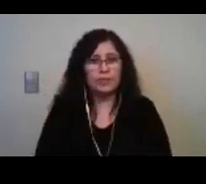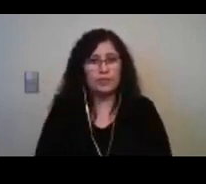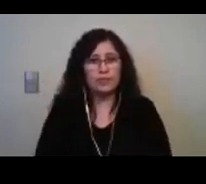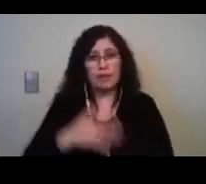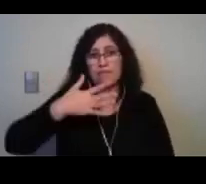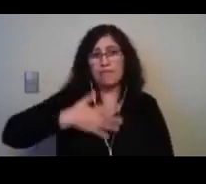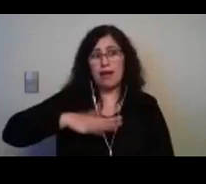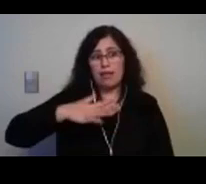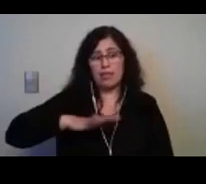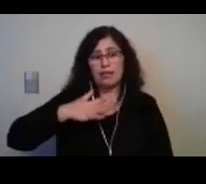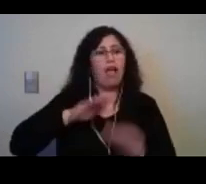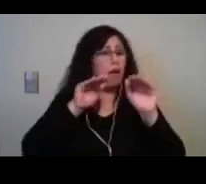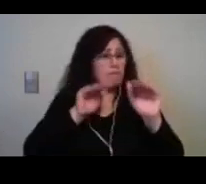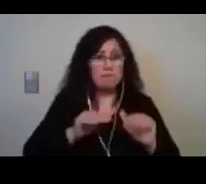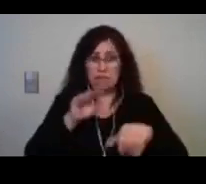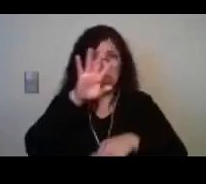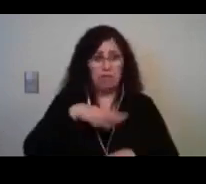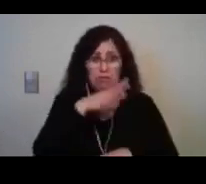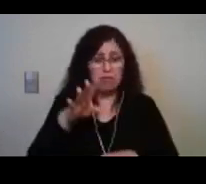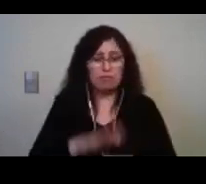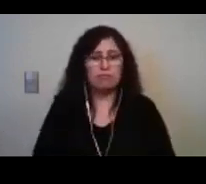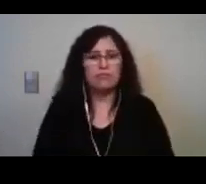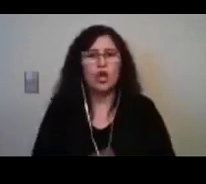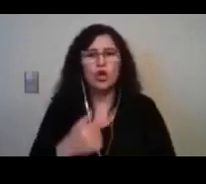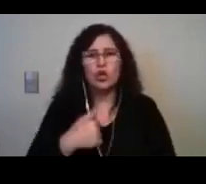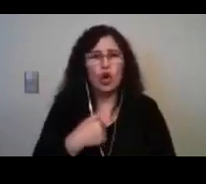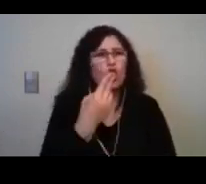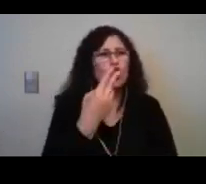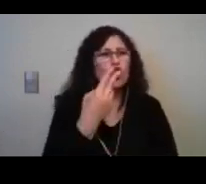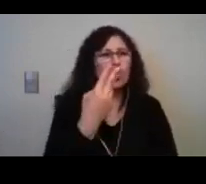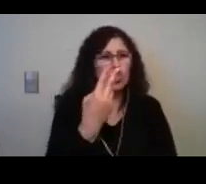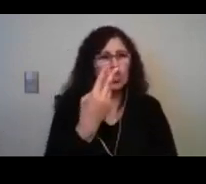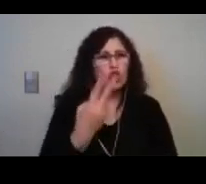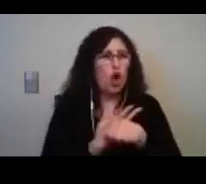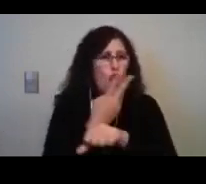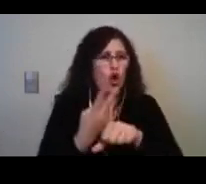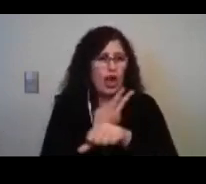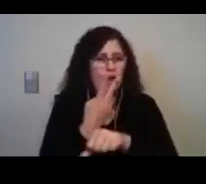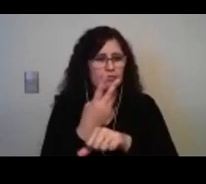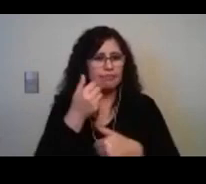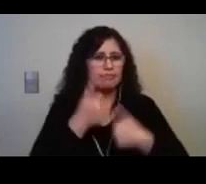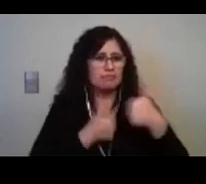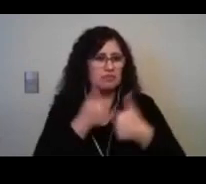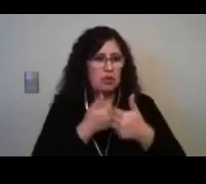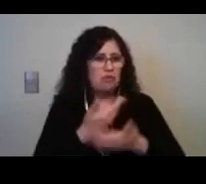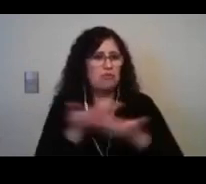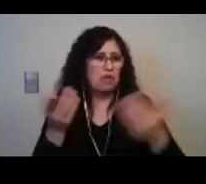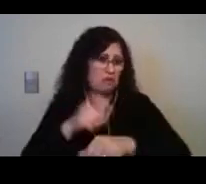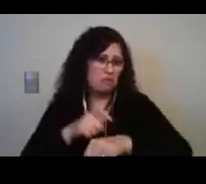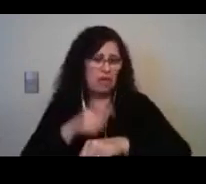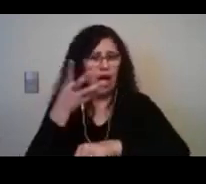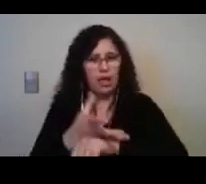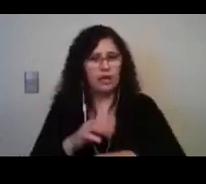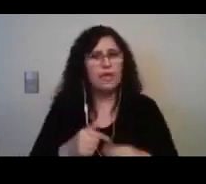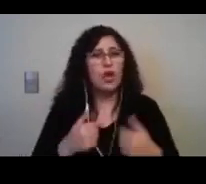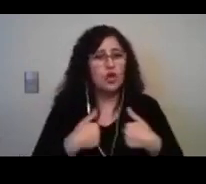próximo martes en este mismo horario. Ya voy a dar 2 horas para la realización de la prueba. Le pido a Bárbara